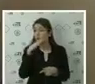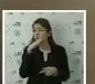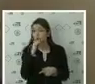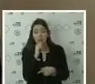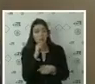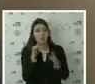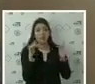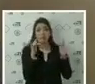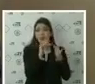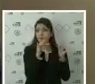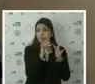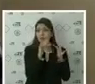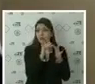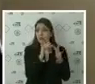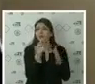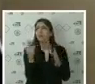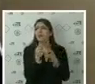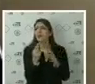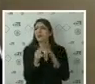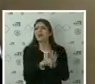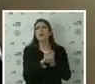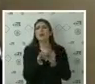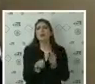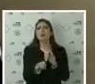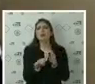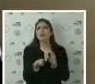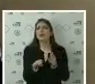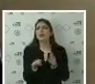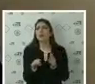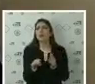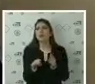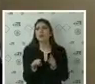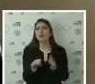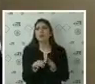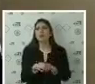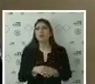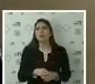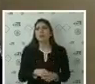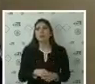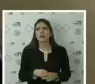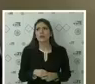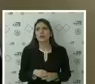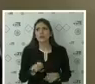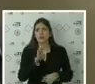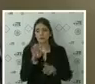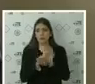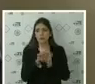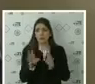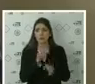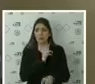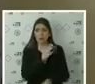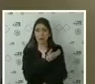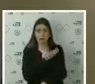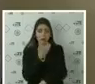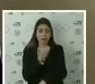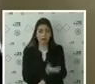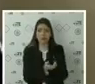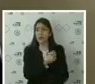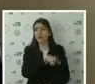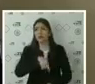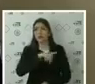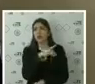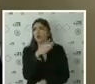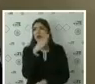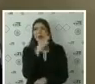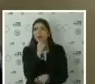pudieron conectarse. Un claro ejemplo serían mis compañeros, los cuales pues gran